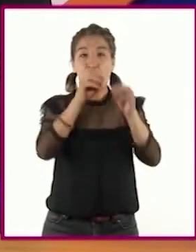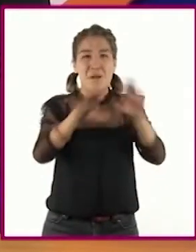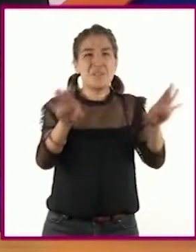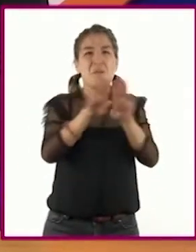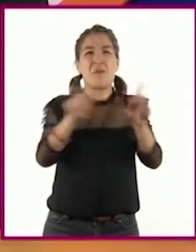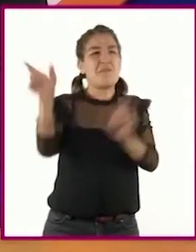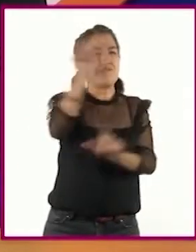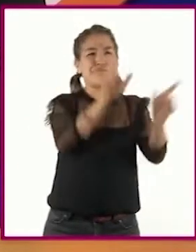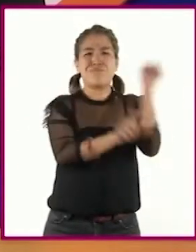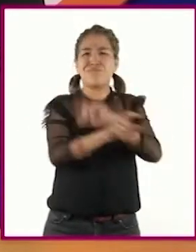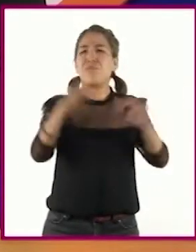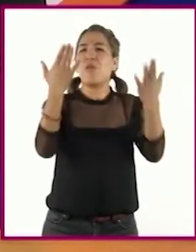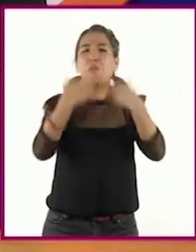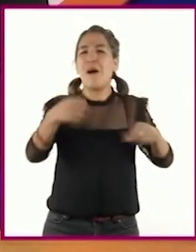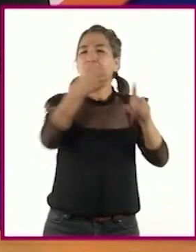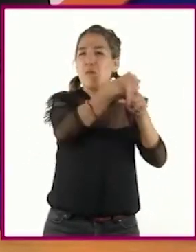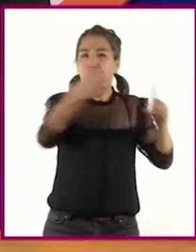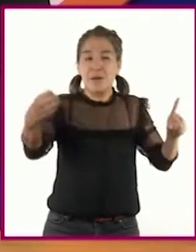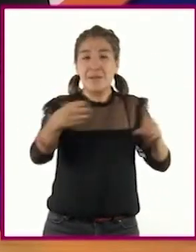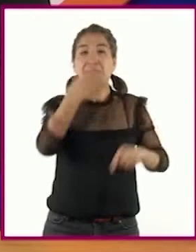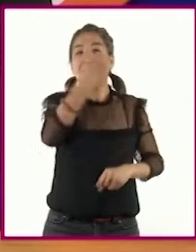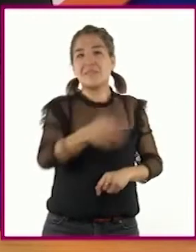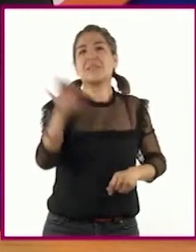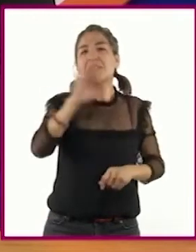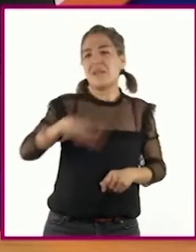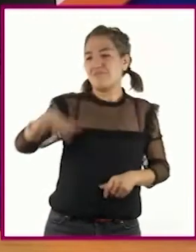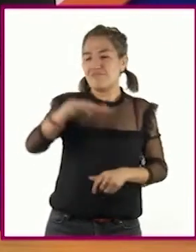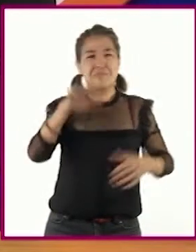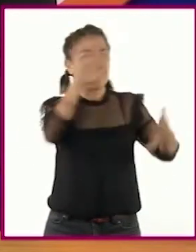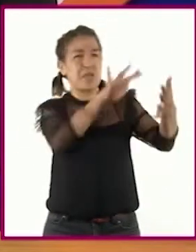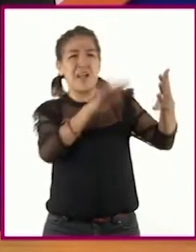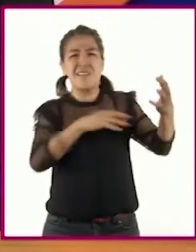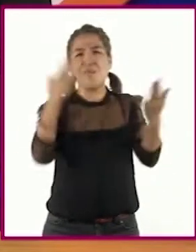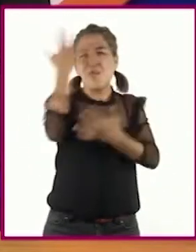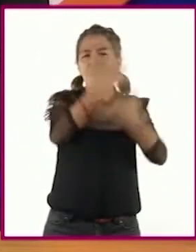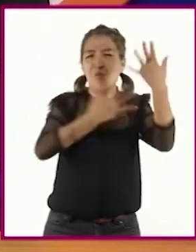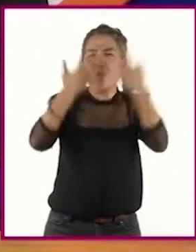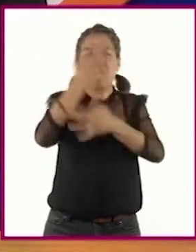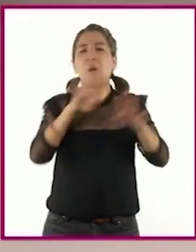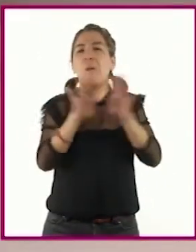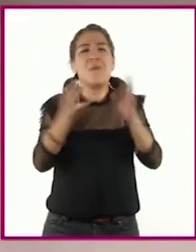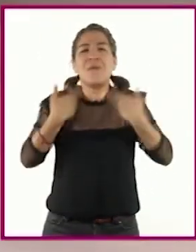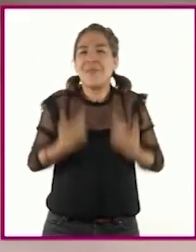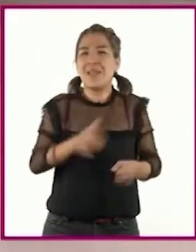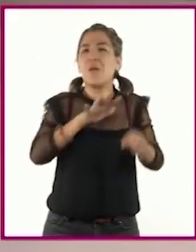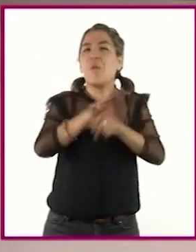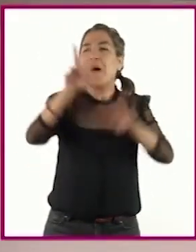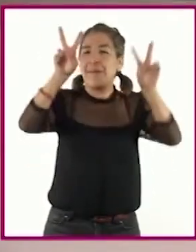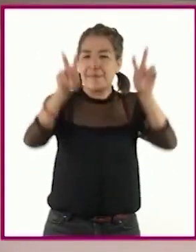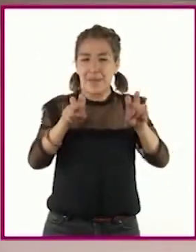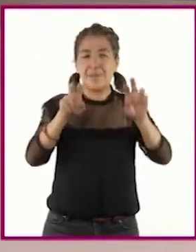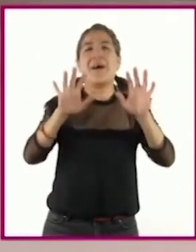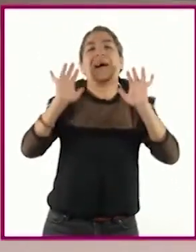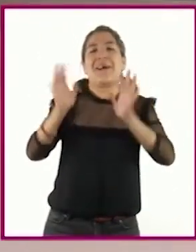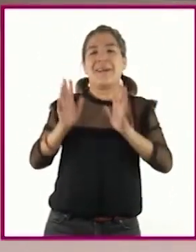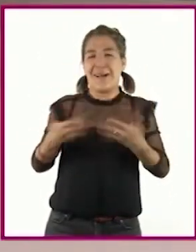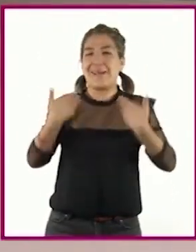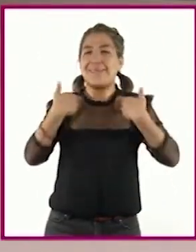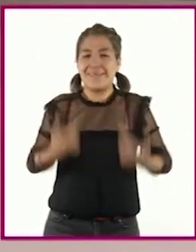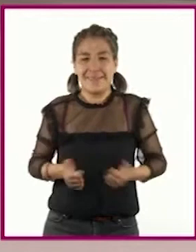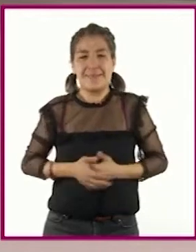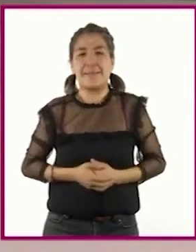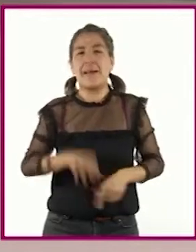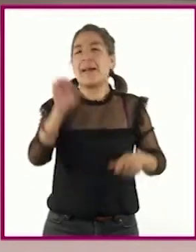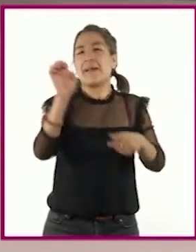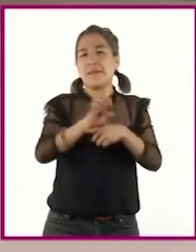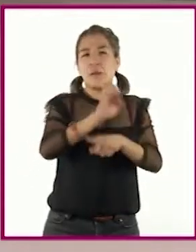desordenada y descontextualizada puede confundir y malinterpretar el tema principal. Ahora entiendo. Si